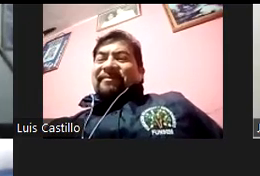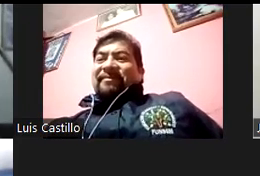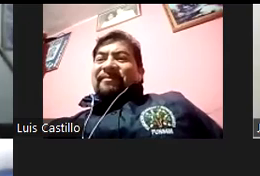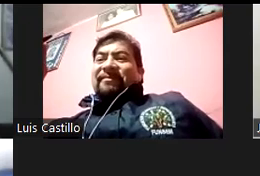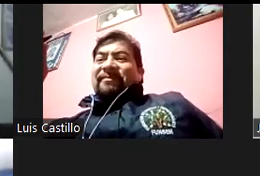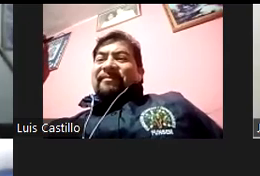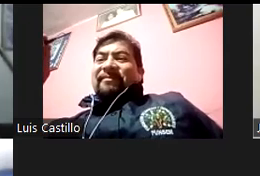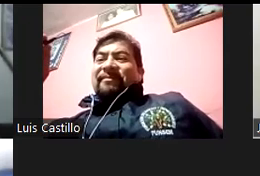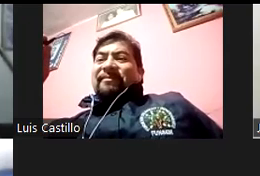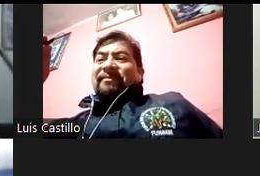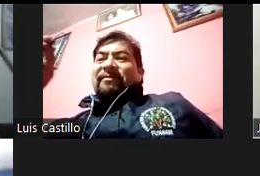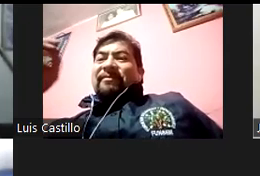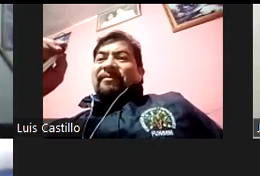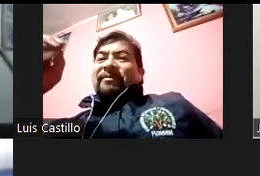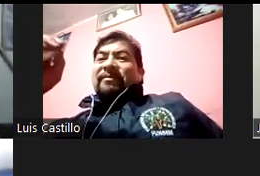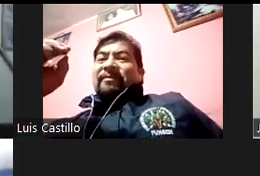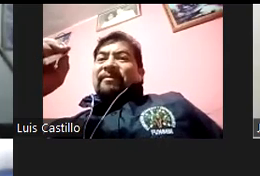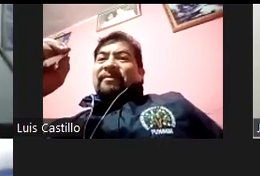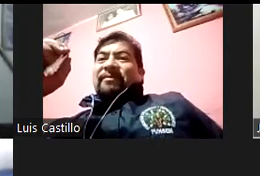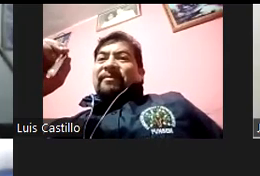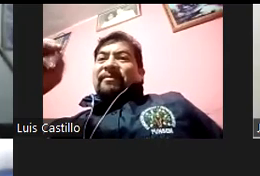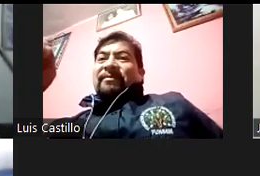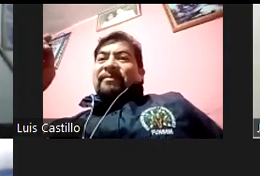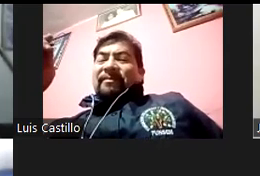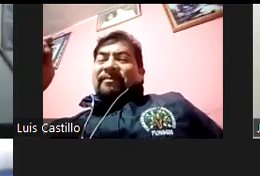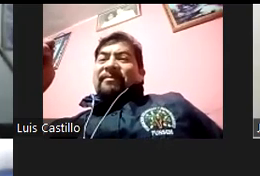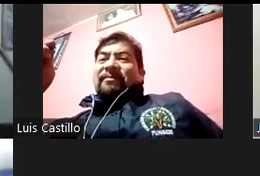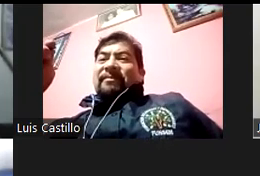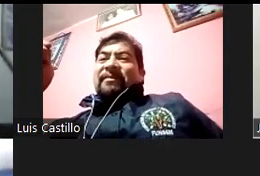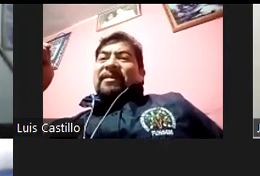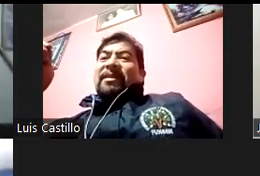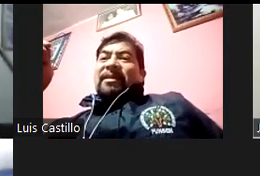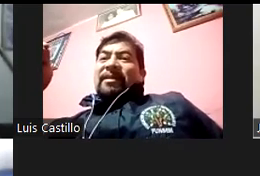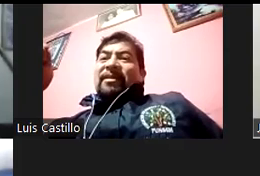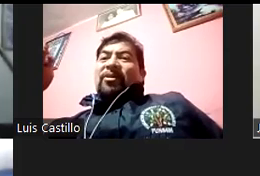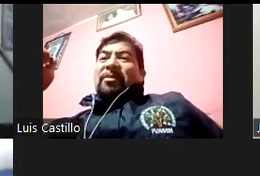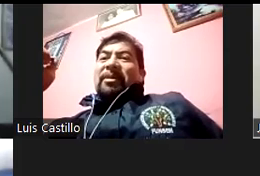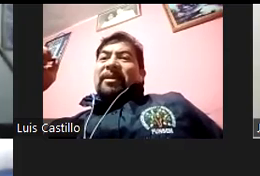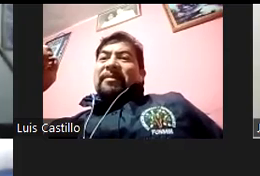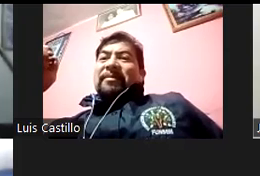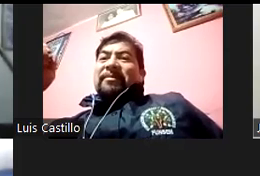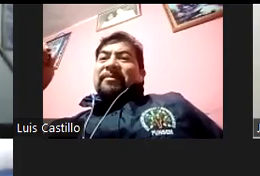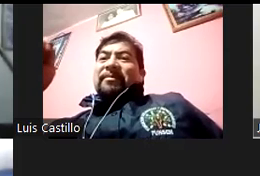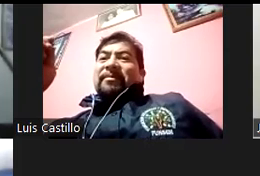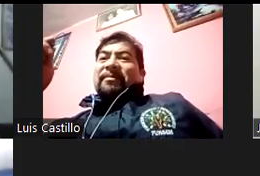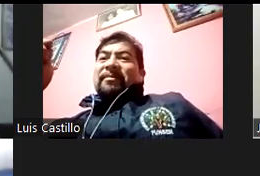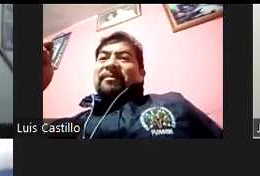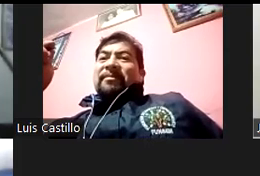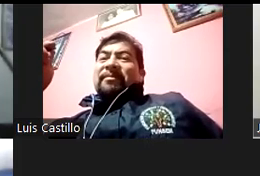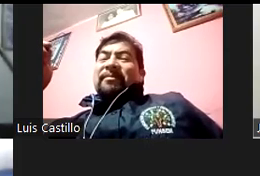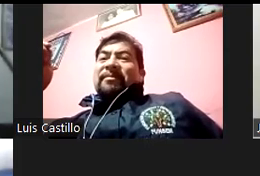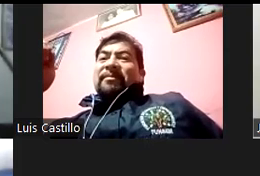escuche qué es lo que tiene. El café tiene cafeína. Entonces, la cafeína, si ustedes